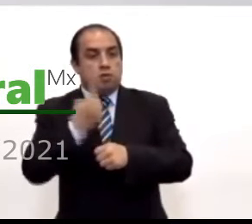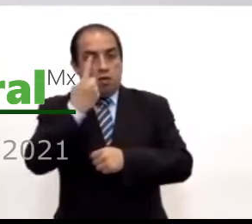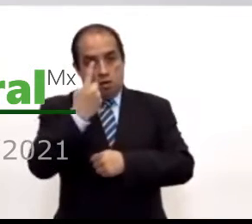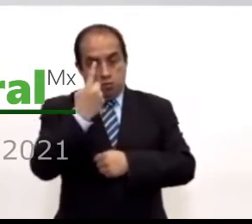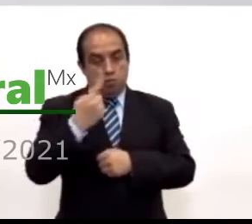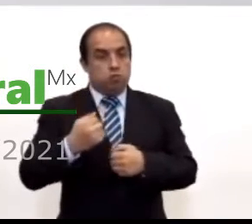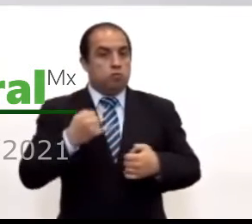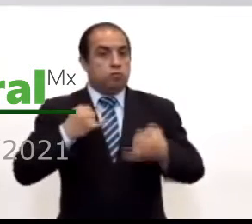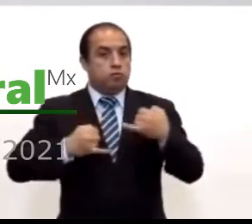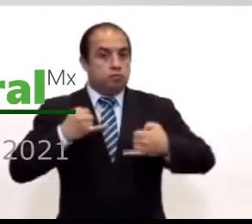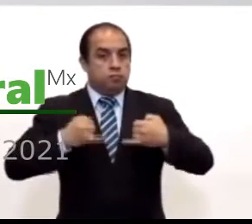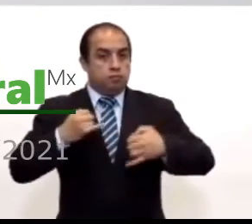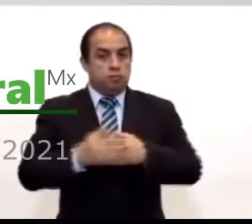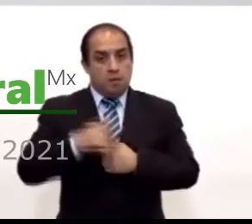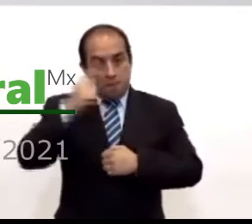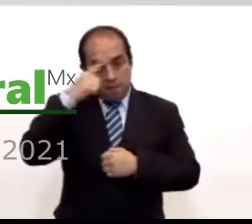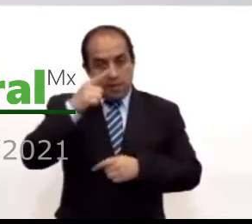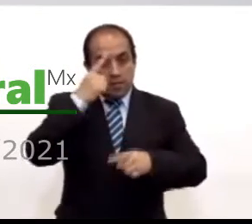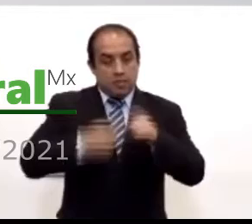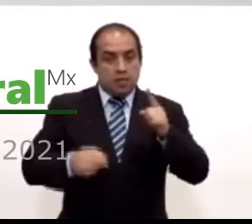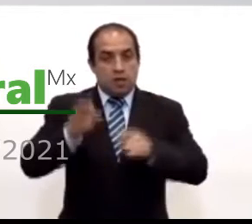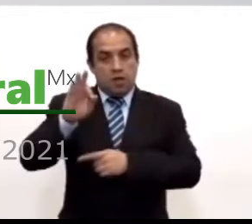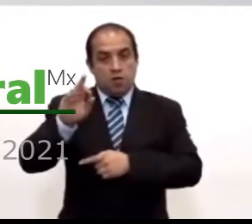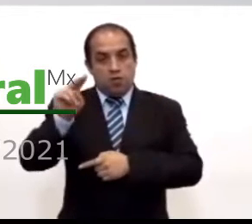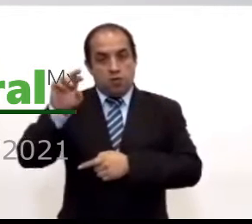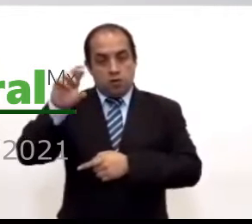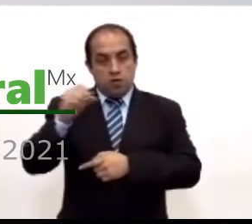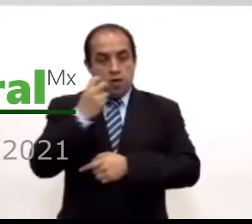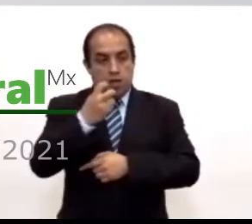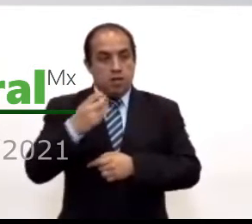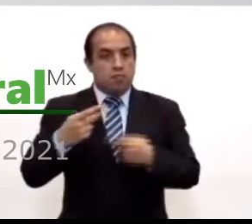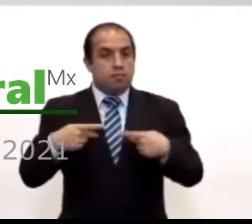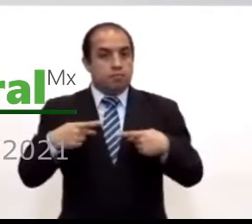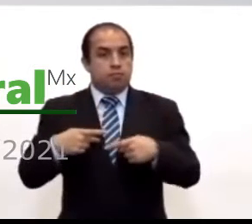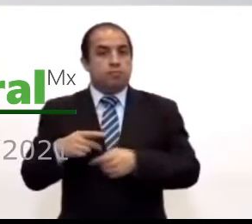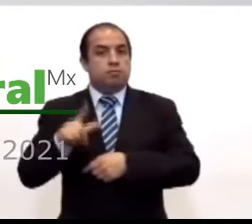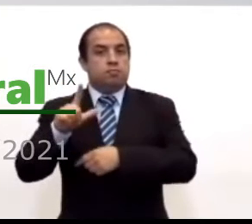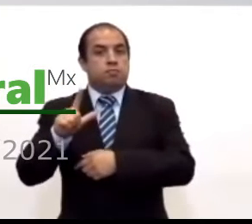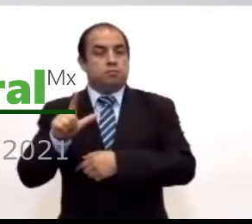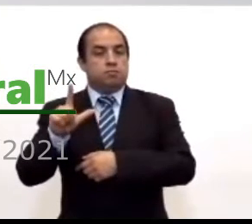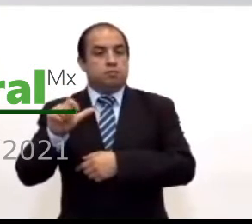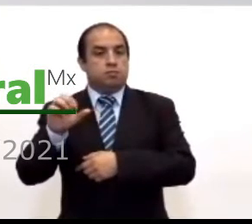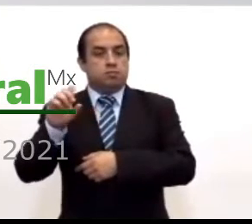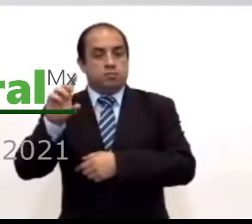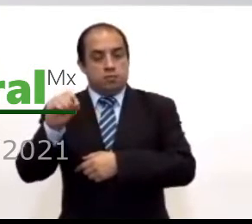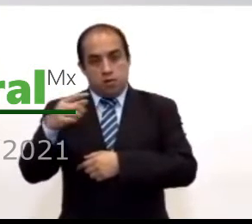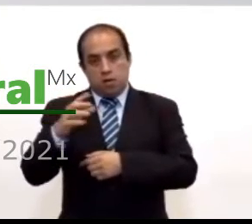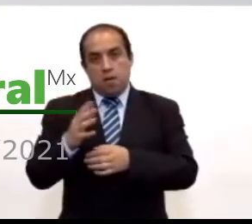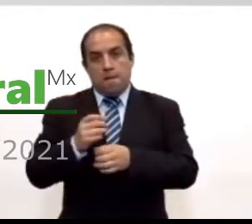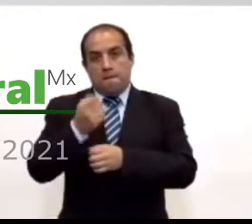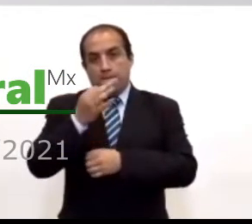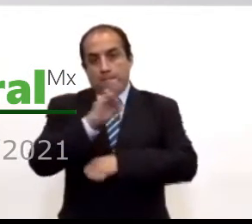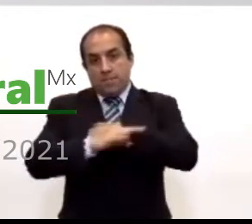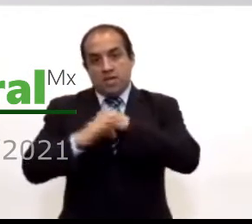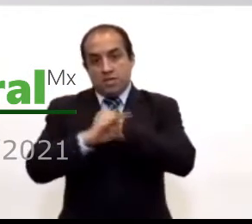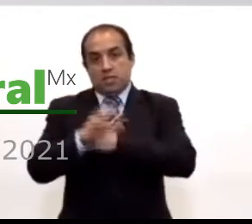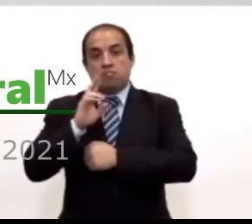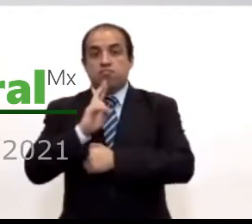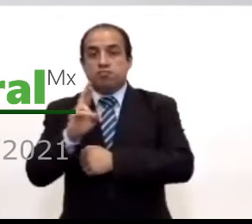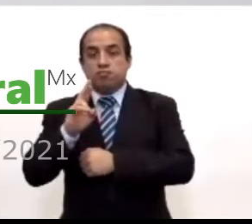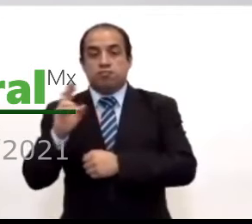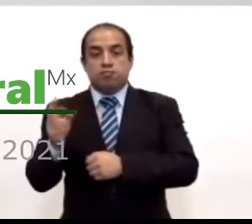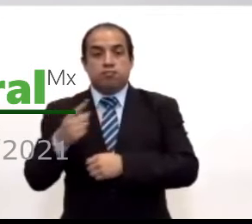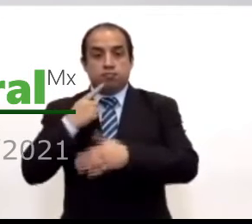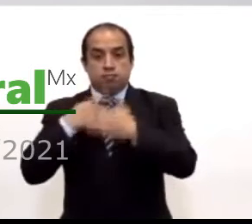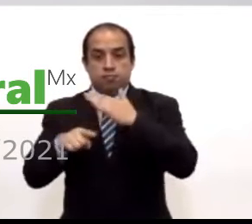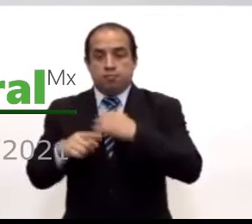juicio de para que se le quite el fuero a este legislador y que mientras se resuelven o no estas denuncias, pues no conozco las no conozco